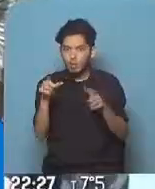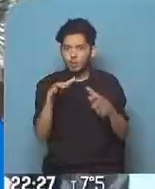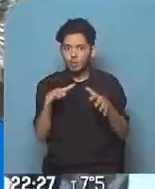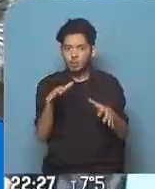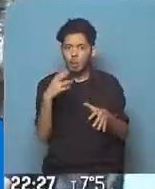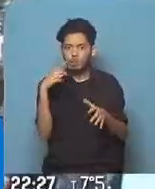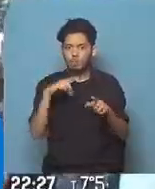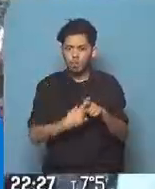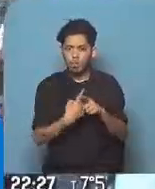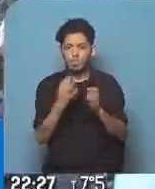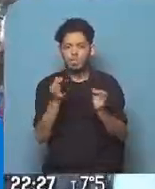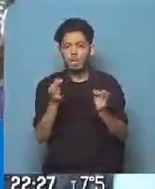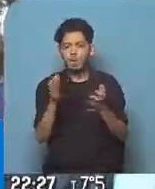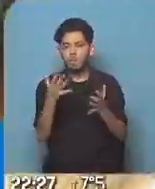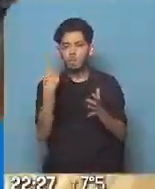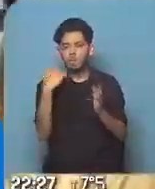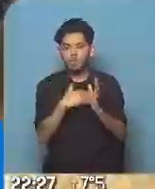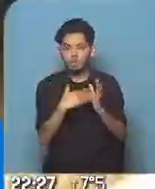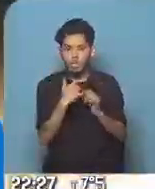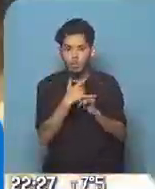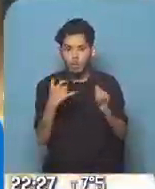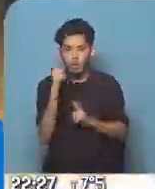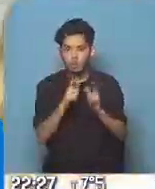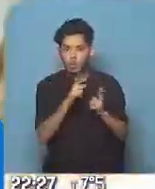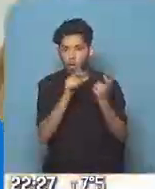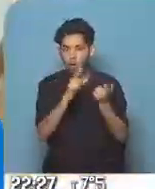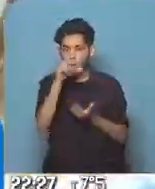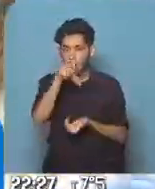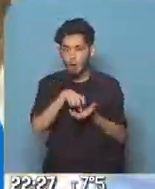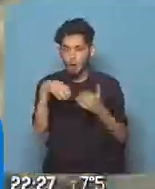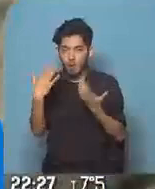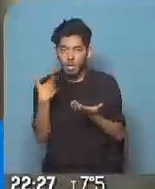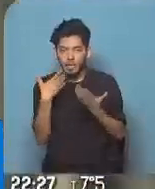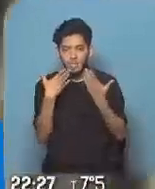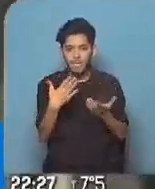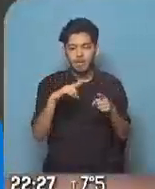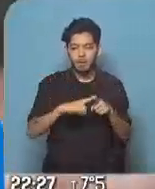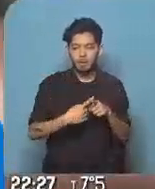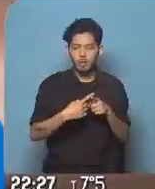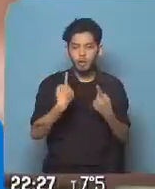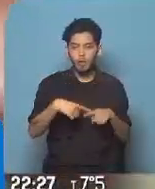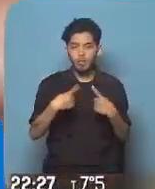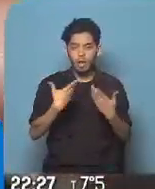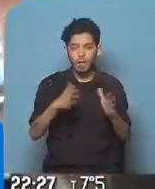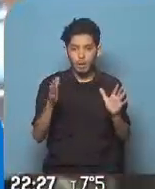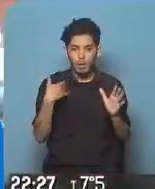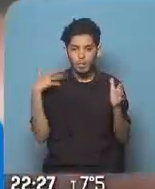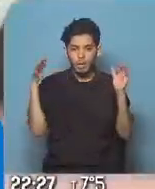Se estima que alrededor de 1,5 millones de migrantes ingresaron al país gracias a la política de fronteras